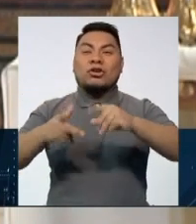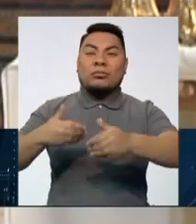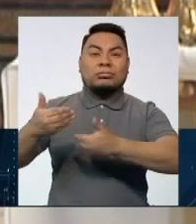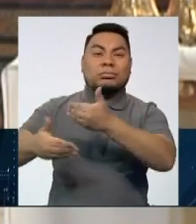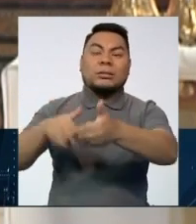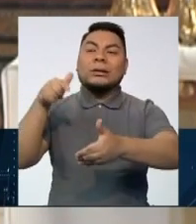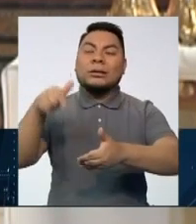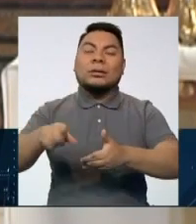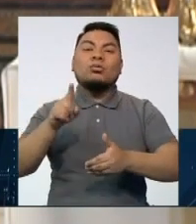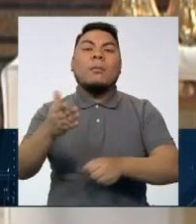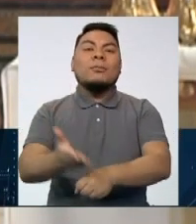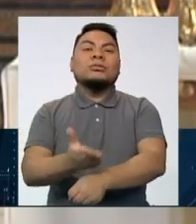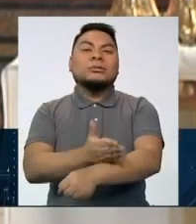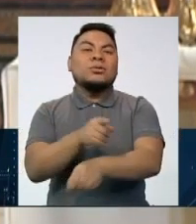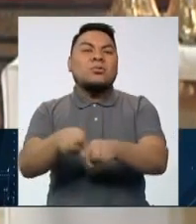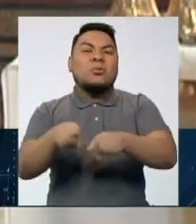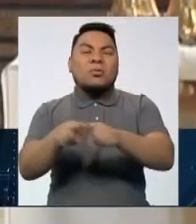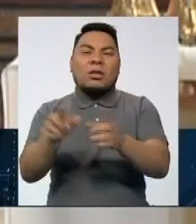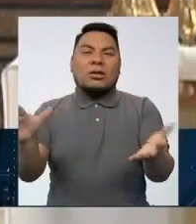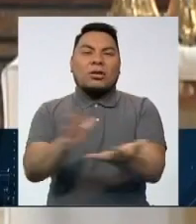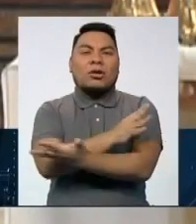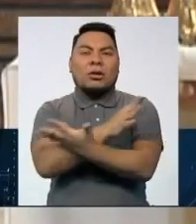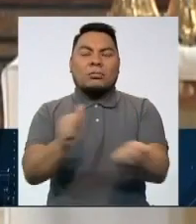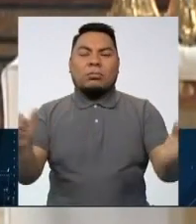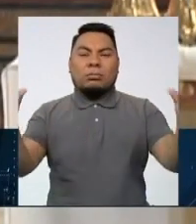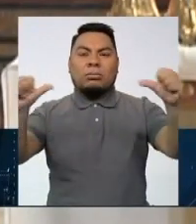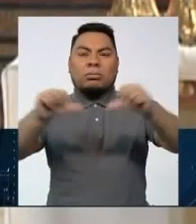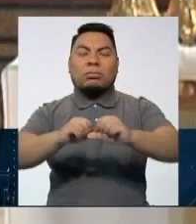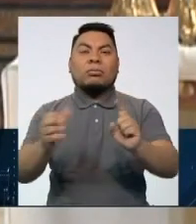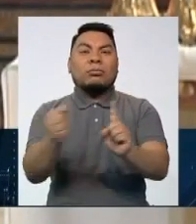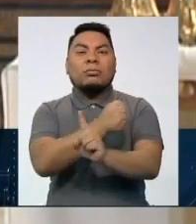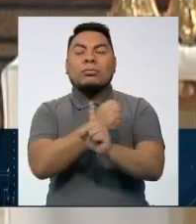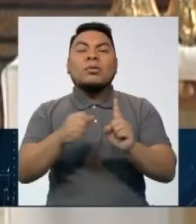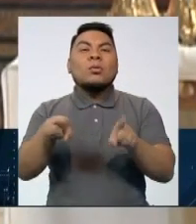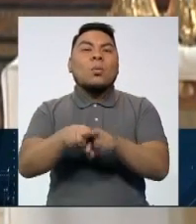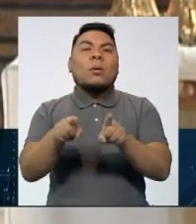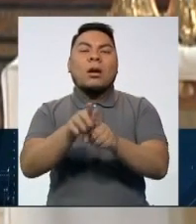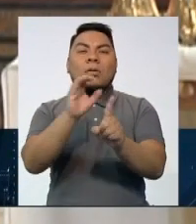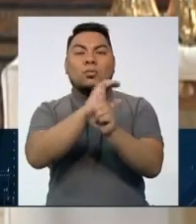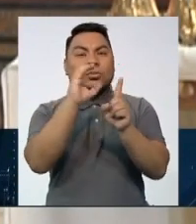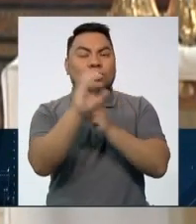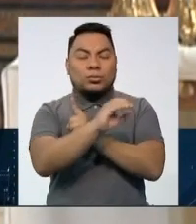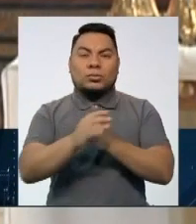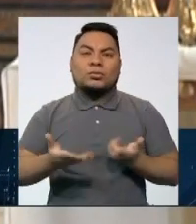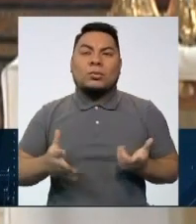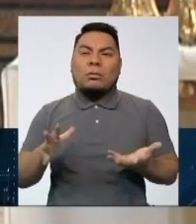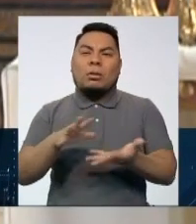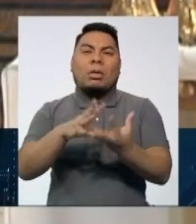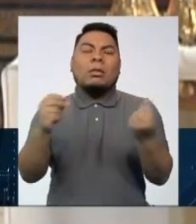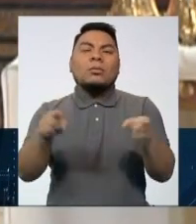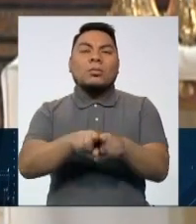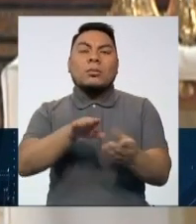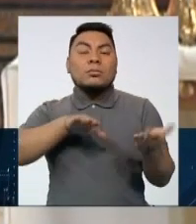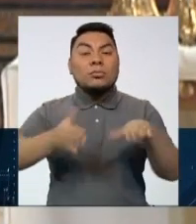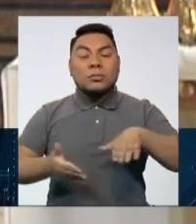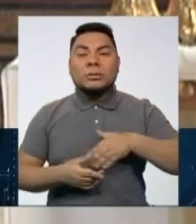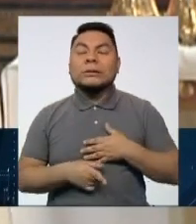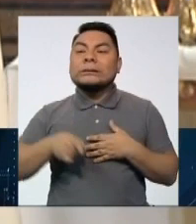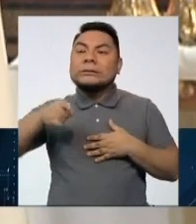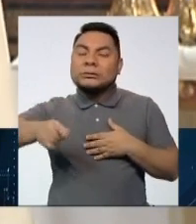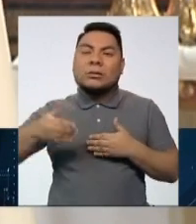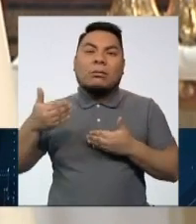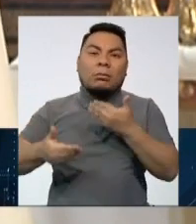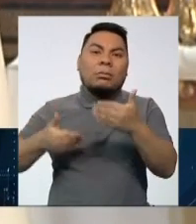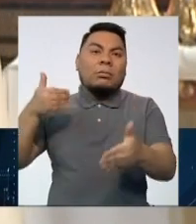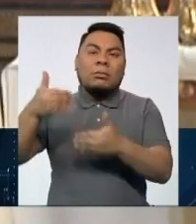de destrucción que nutre la cultura de muerte, porque el afán de poder y de tener no